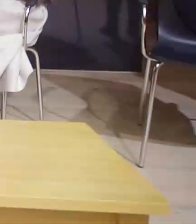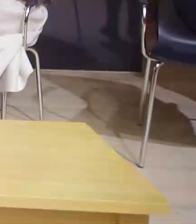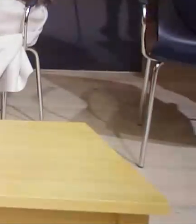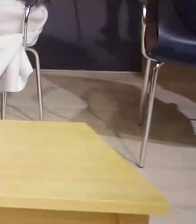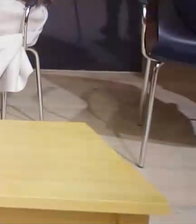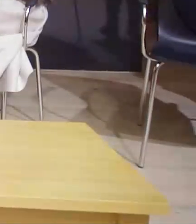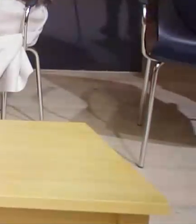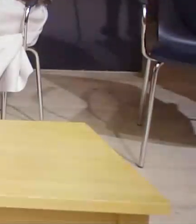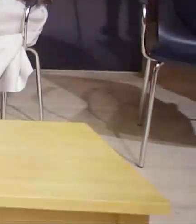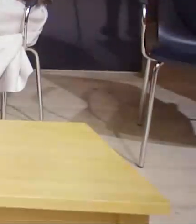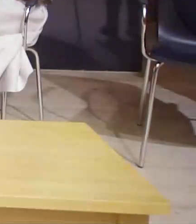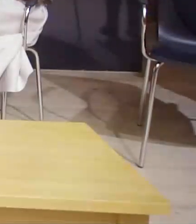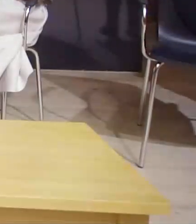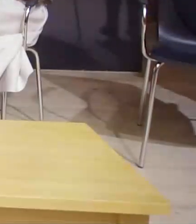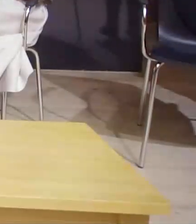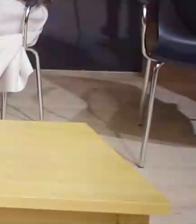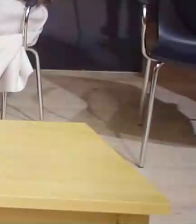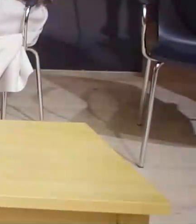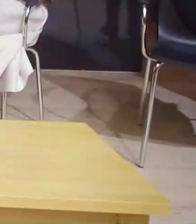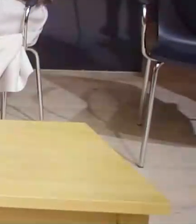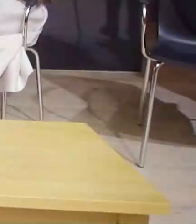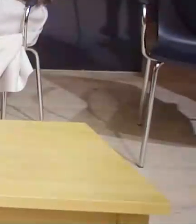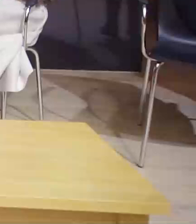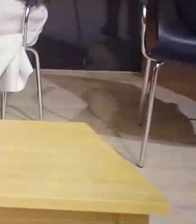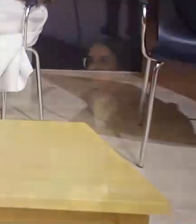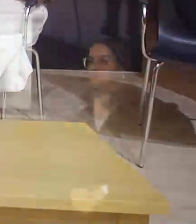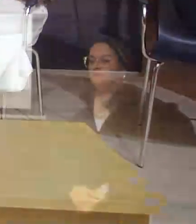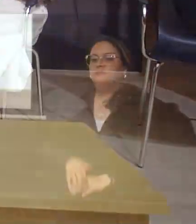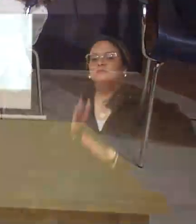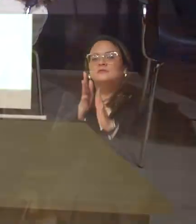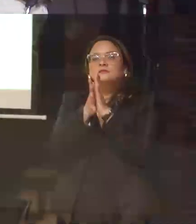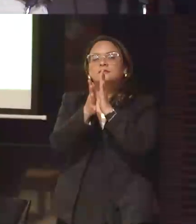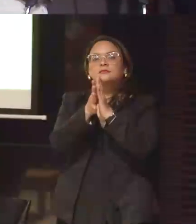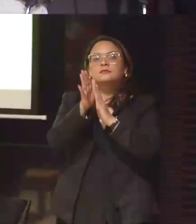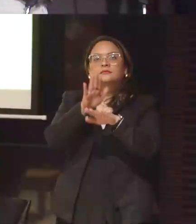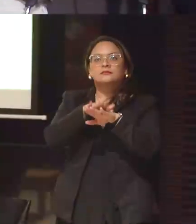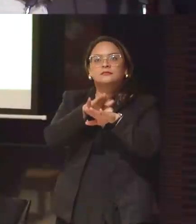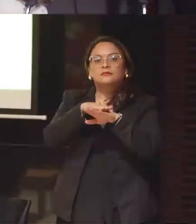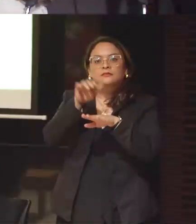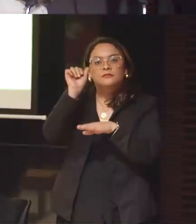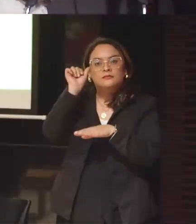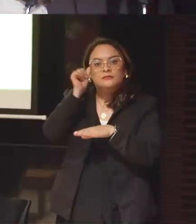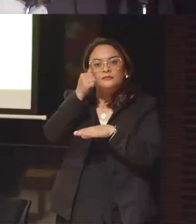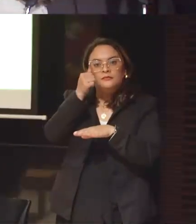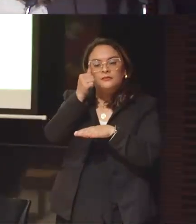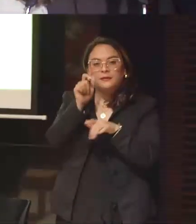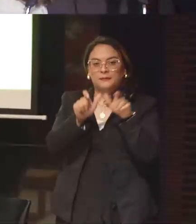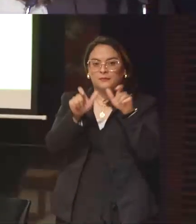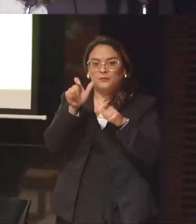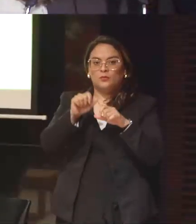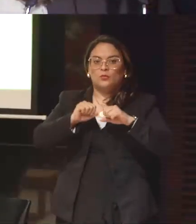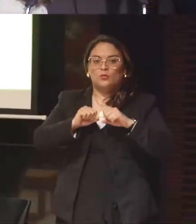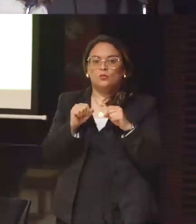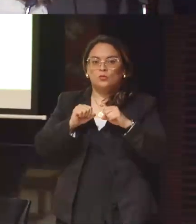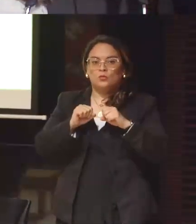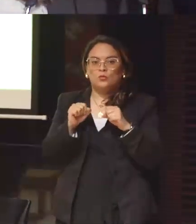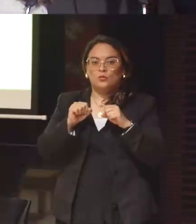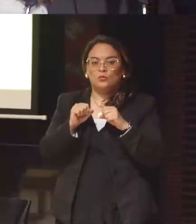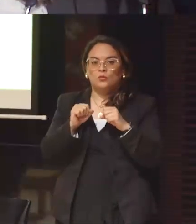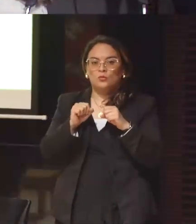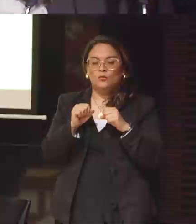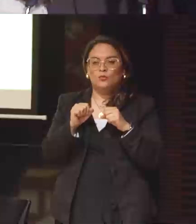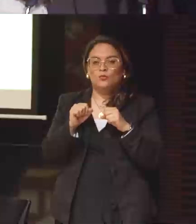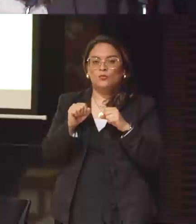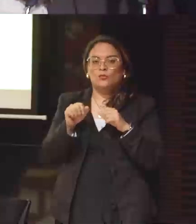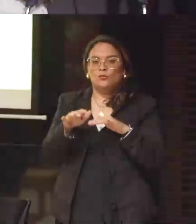Bueno, mientras piensan en una pregunta, quería solo recordarles que para mucha gente en Bogotá, por ejemplo, la gente que vive en torno